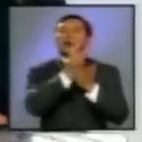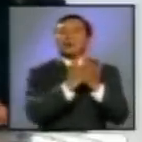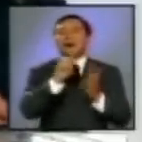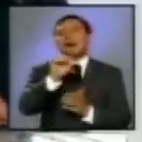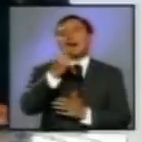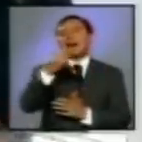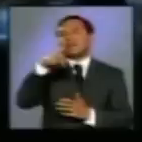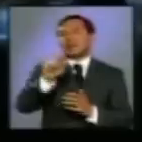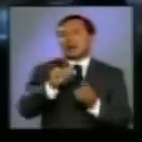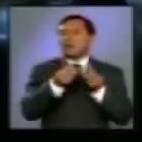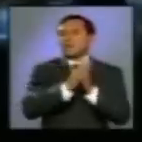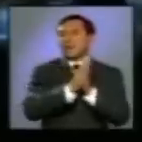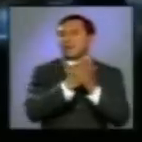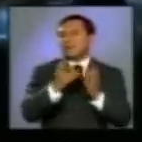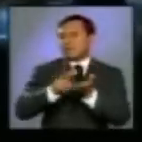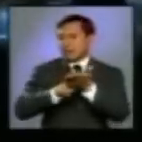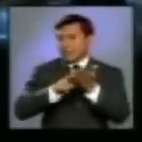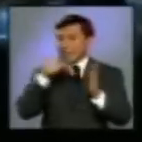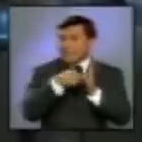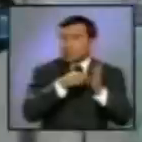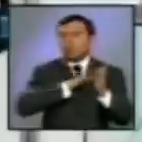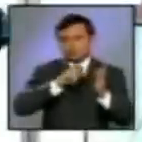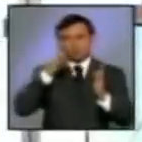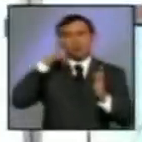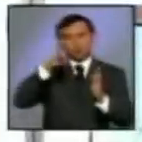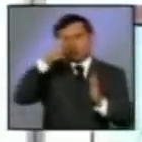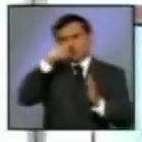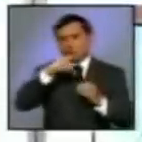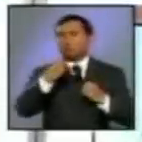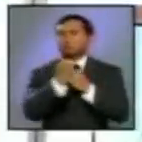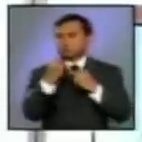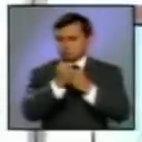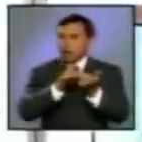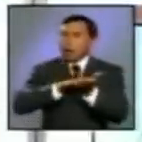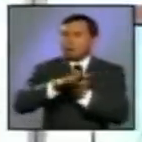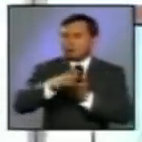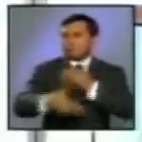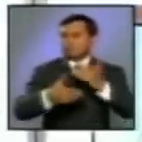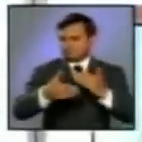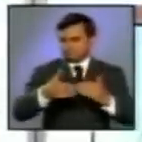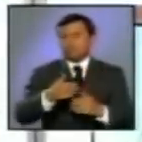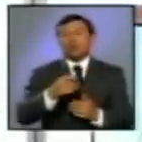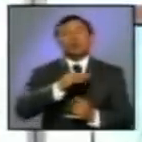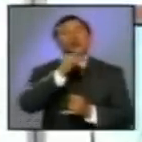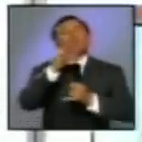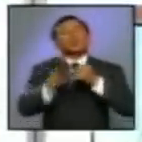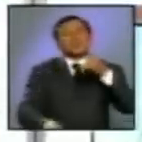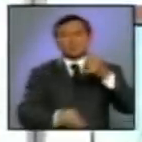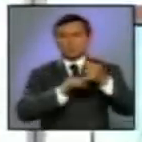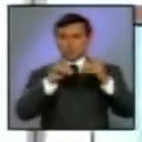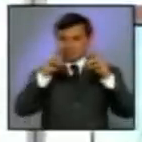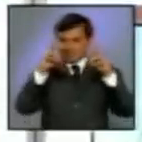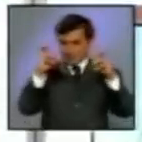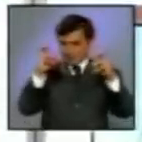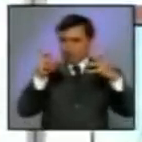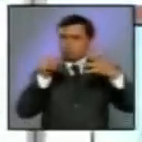y prosperidad a México. Muchas gracias. Y el último subtema de la noche es para el candidato Gabriel Cuadri.